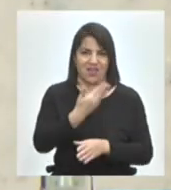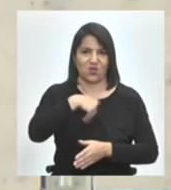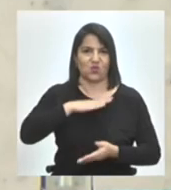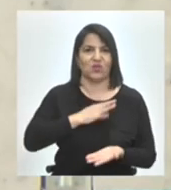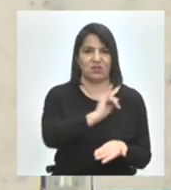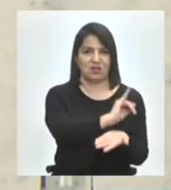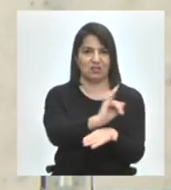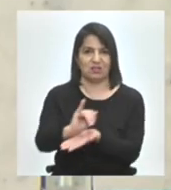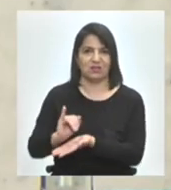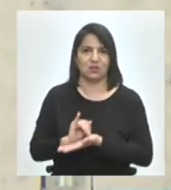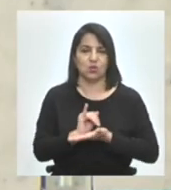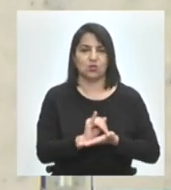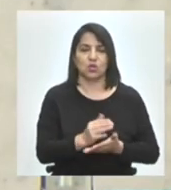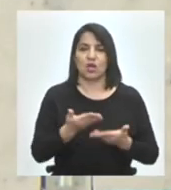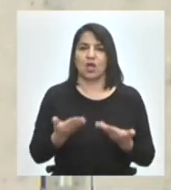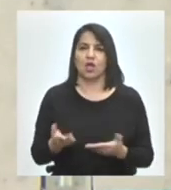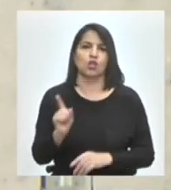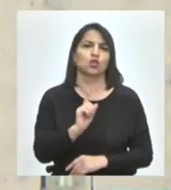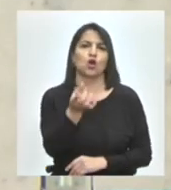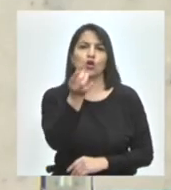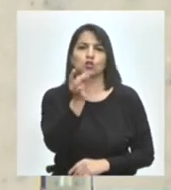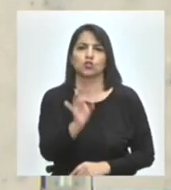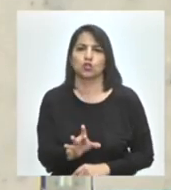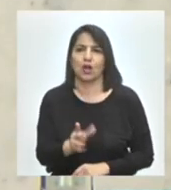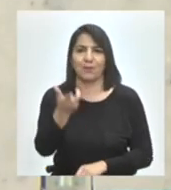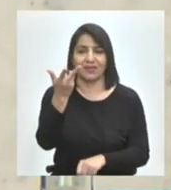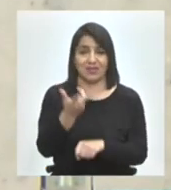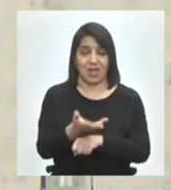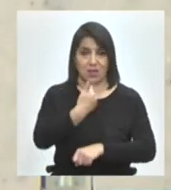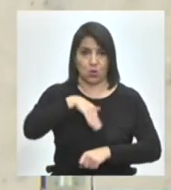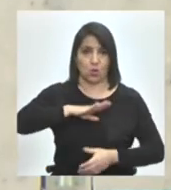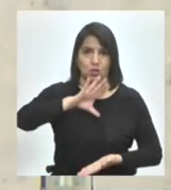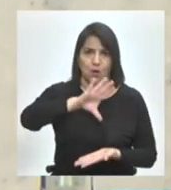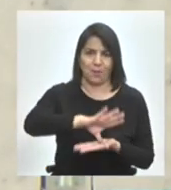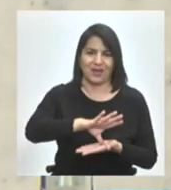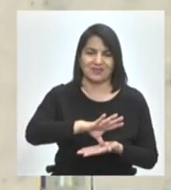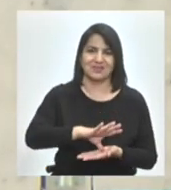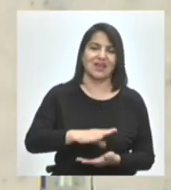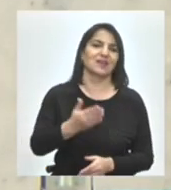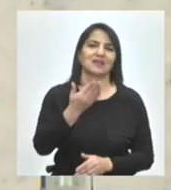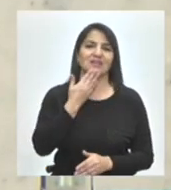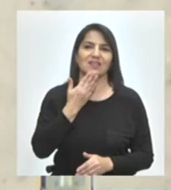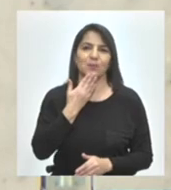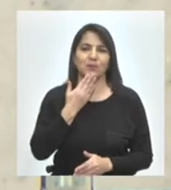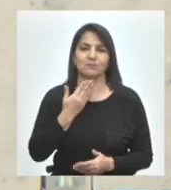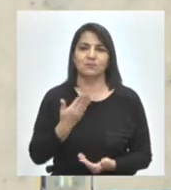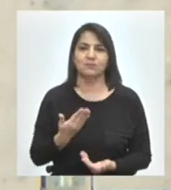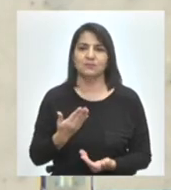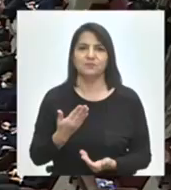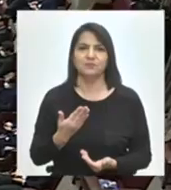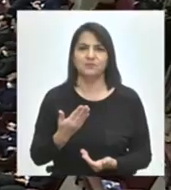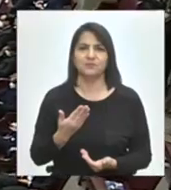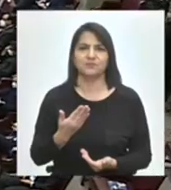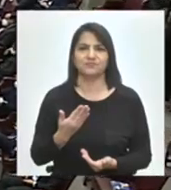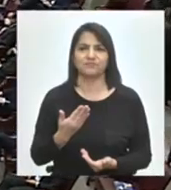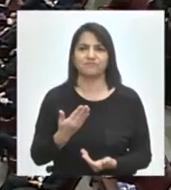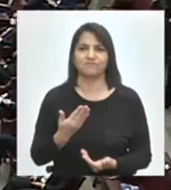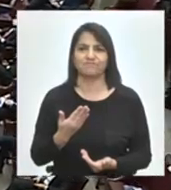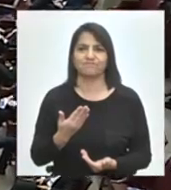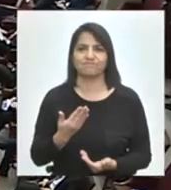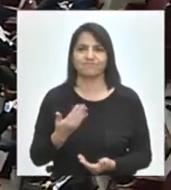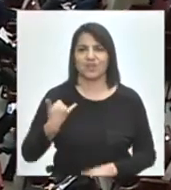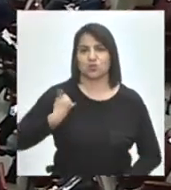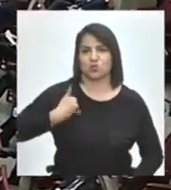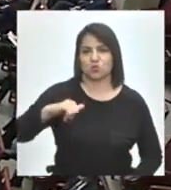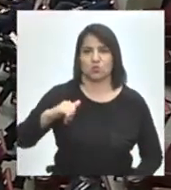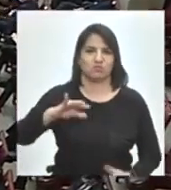instituciones, algo que no solamente ocurre en nuestro país, sino que se enmarca en un descontento global